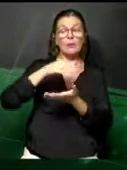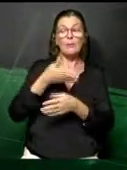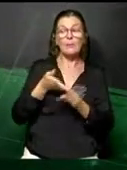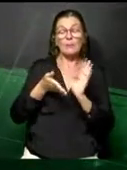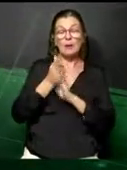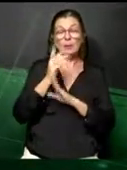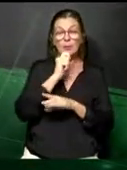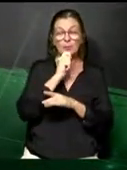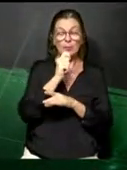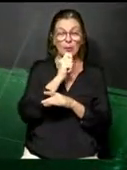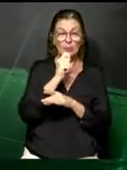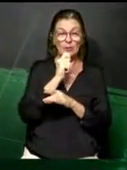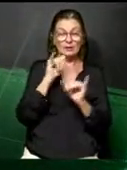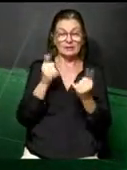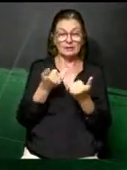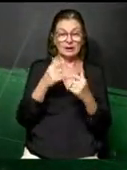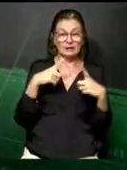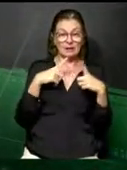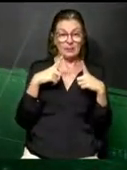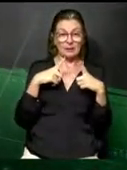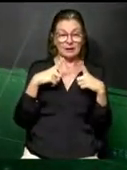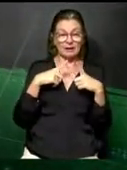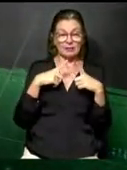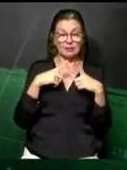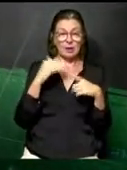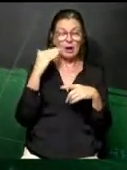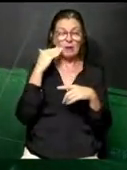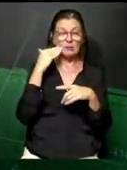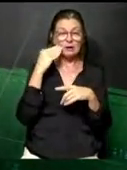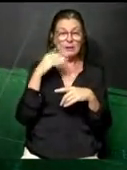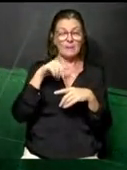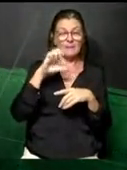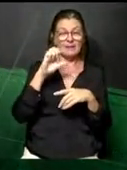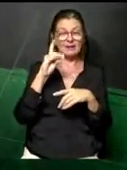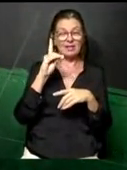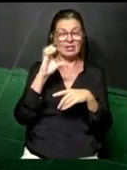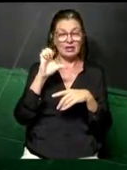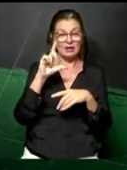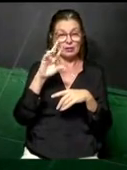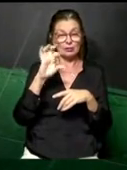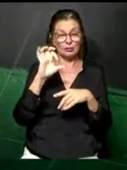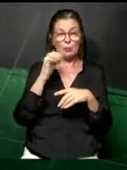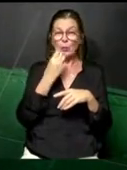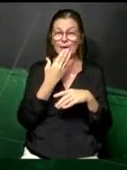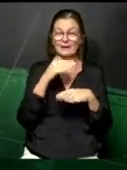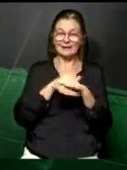nuestro móvil ya nos está esperando. Y es Abril Mederos. ¿Cómo le va? Buenas tardes, bienvenida.